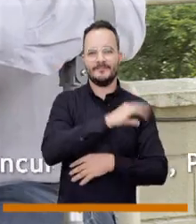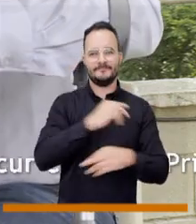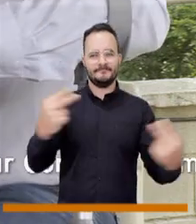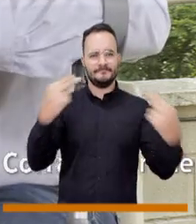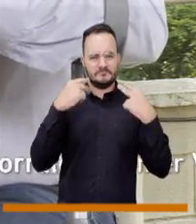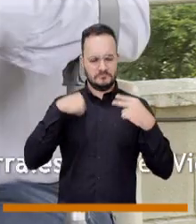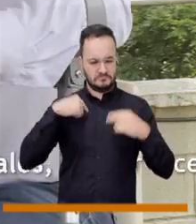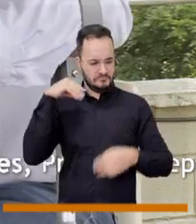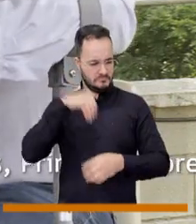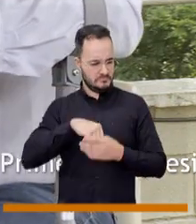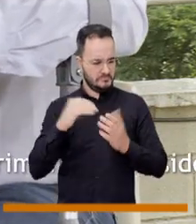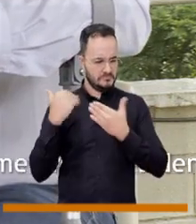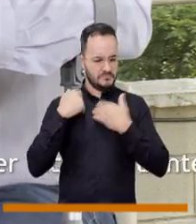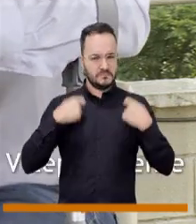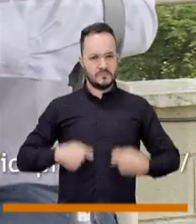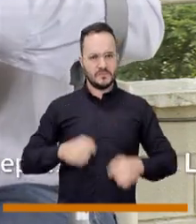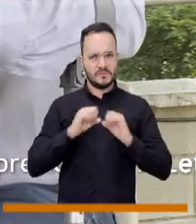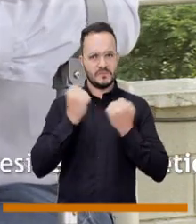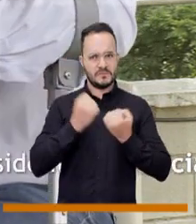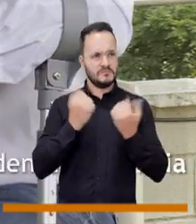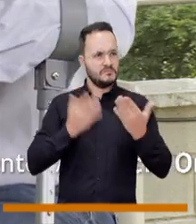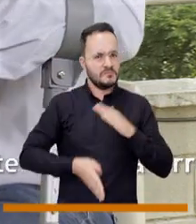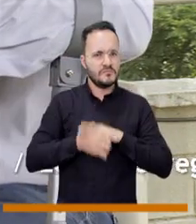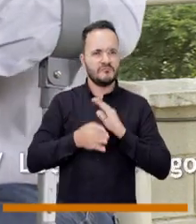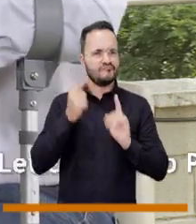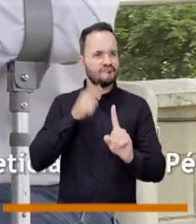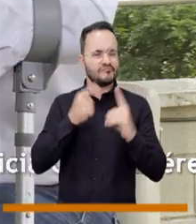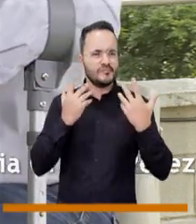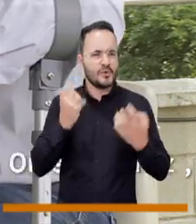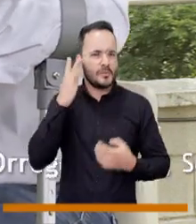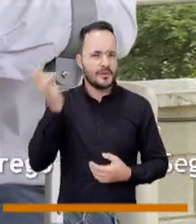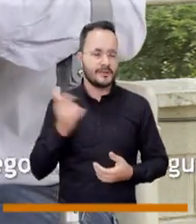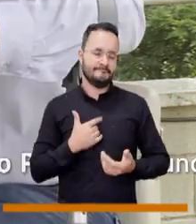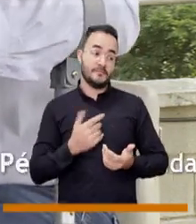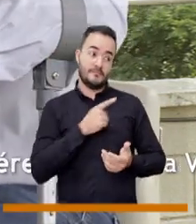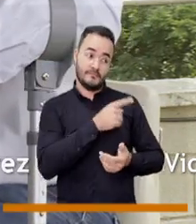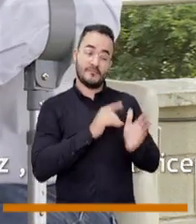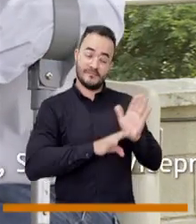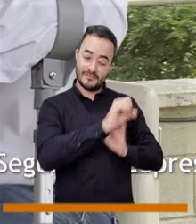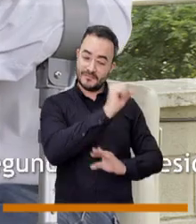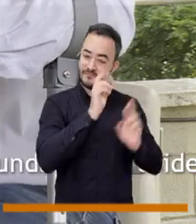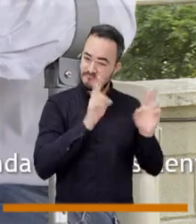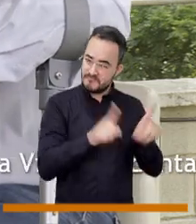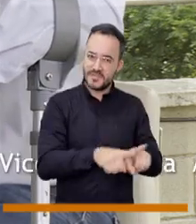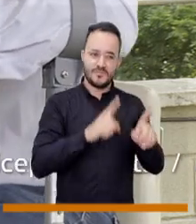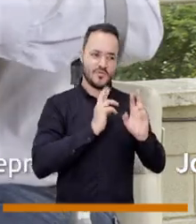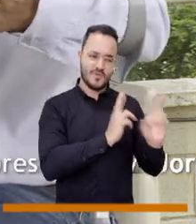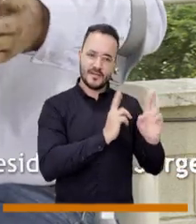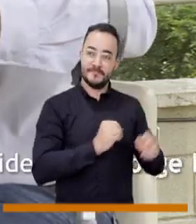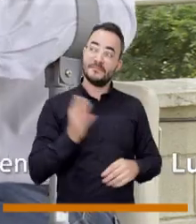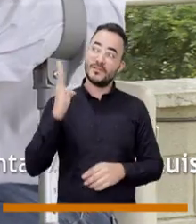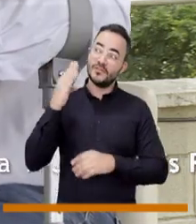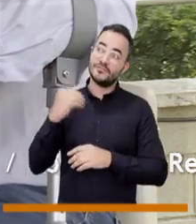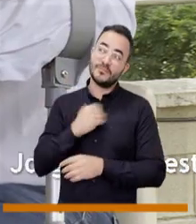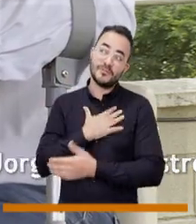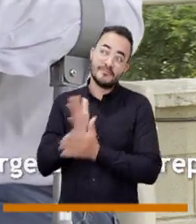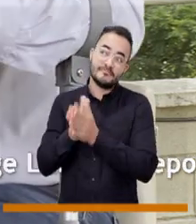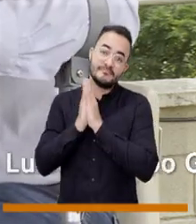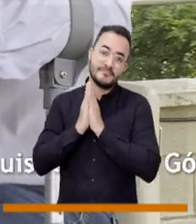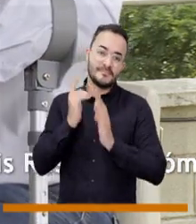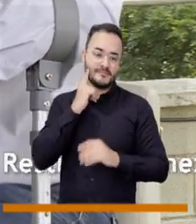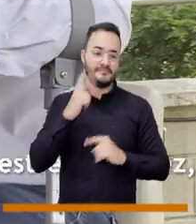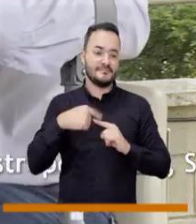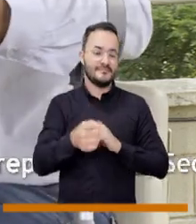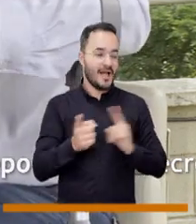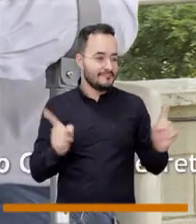ciudadanía por qué estamos aquí en el Consejo, por qué queremos continuar. Muchas gracias a mi compañera Elena, también le deseo muchos éxitos y que Dios nos dé la oportunidad de